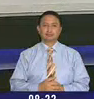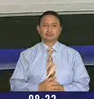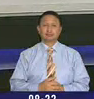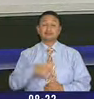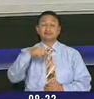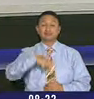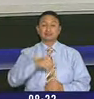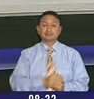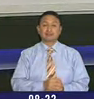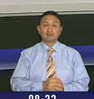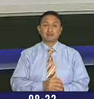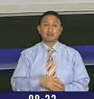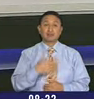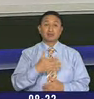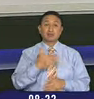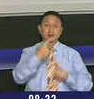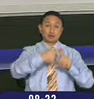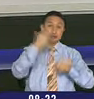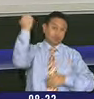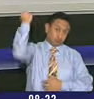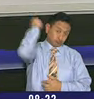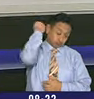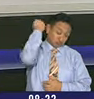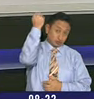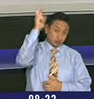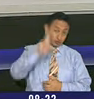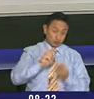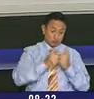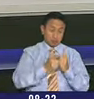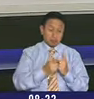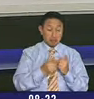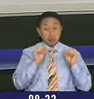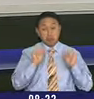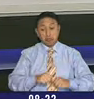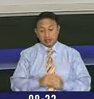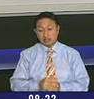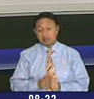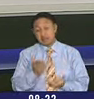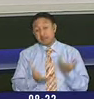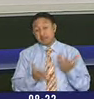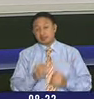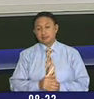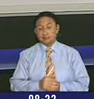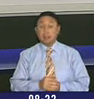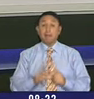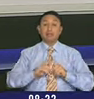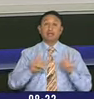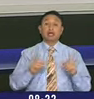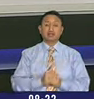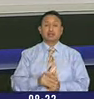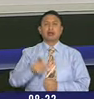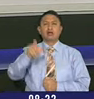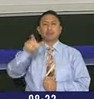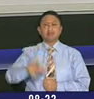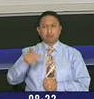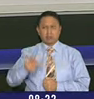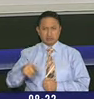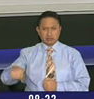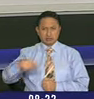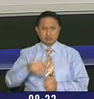la reubicación del Camal Metropolitano al sur de Quito es una posibilidad factible. Sin embargo, para que ello se pueda